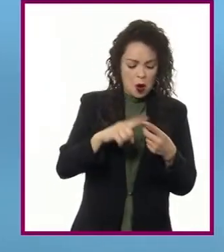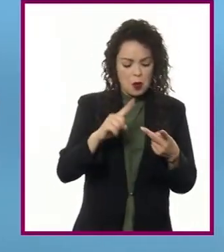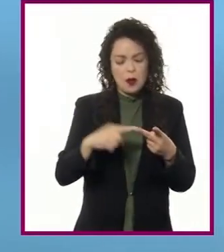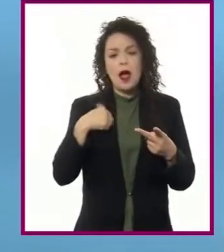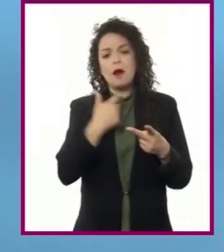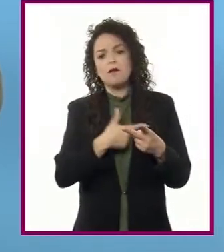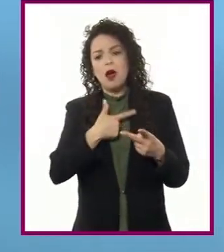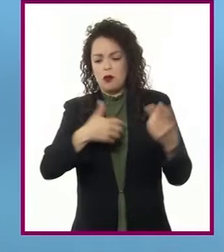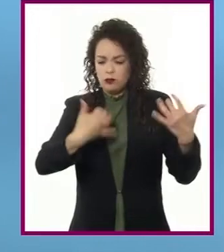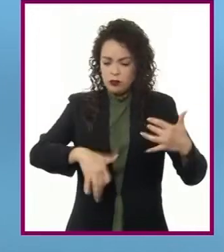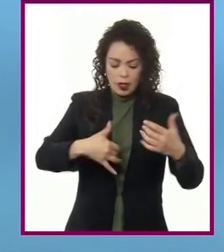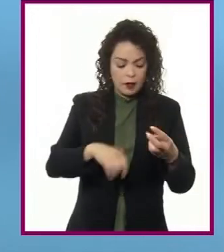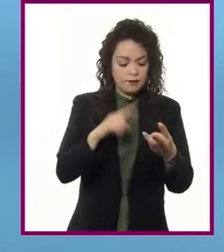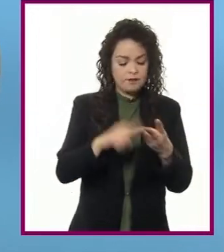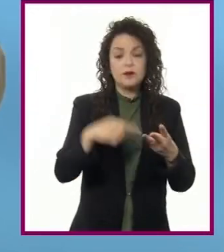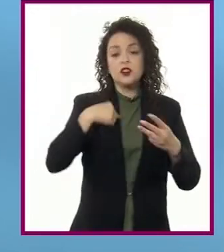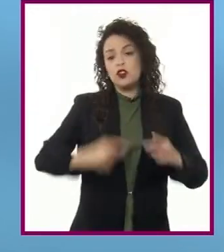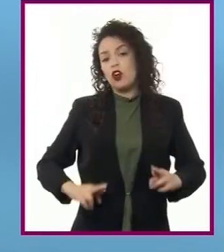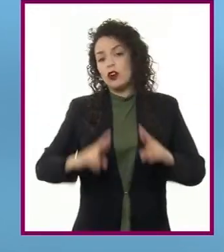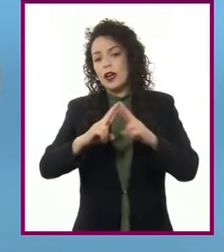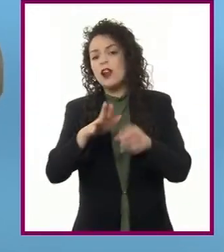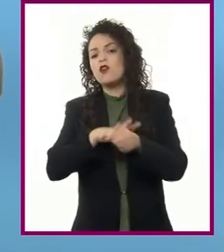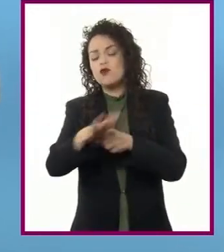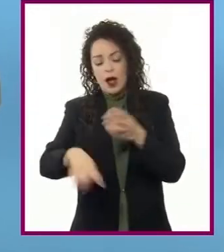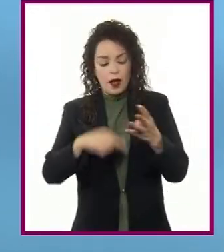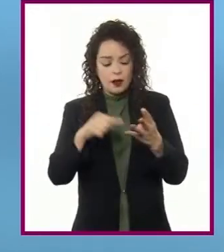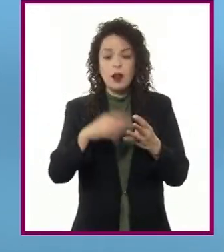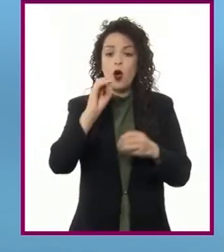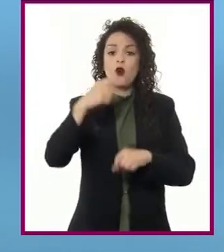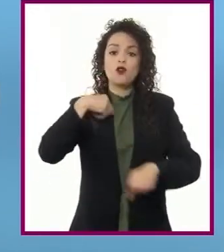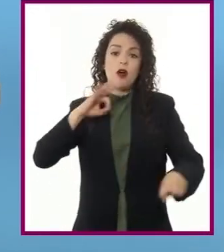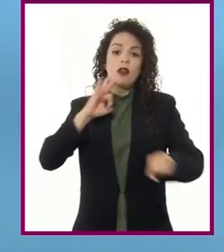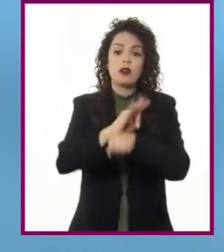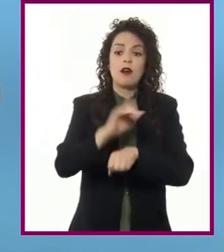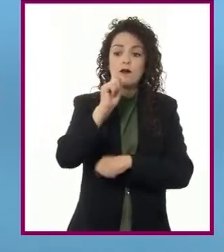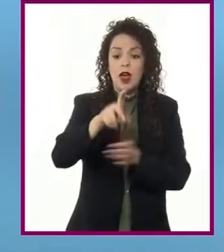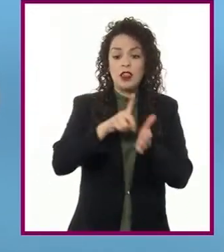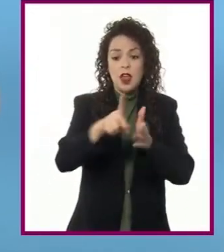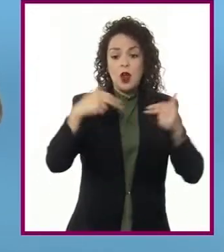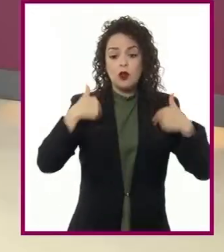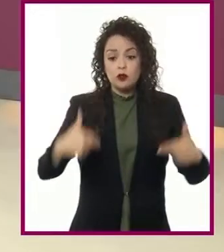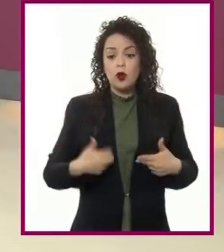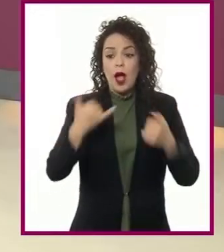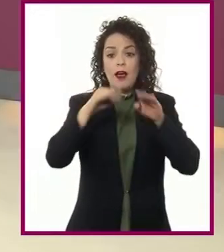esta religión, soy una defensora o defensor de la democracia y los derechos humanos.